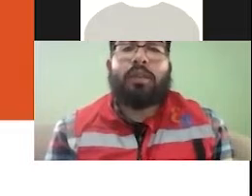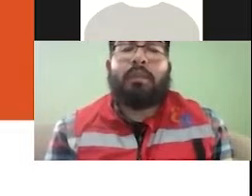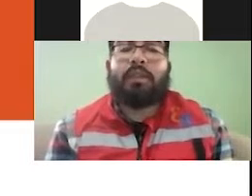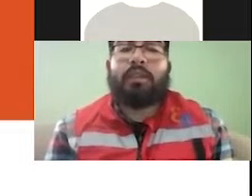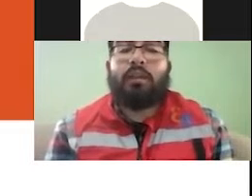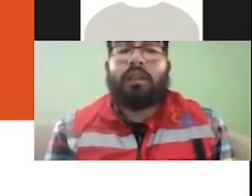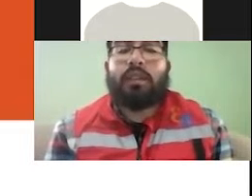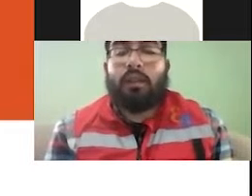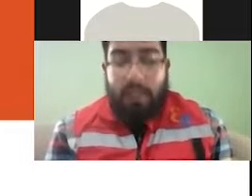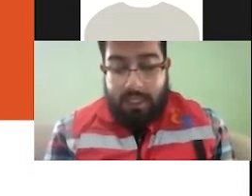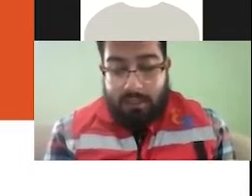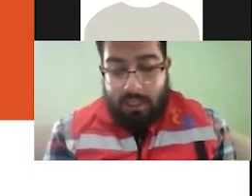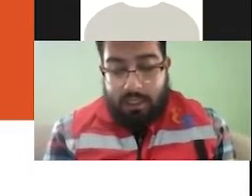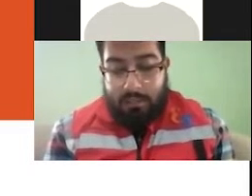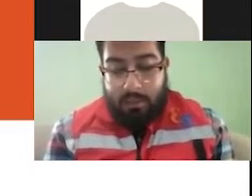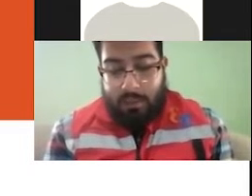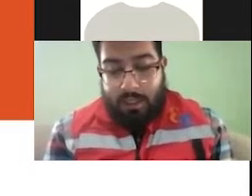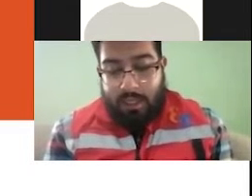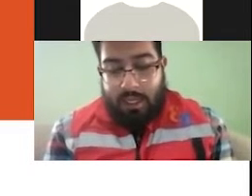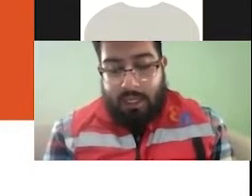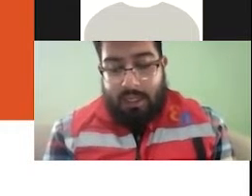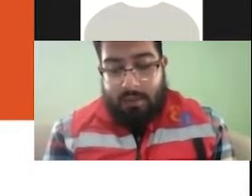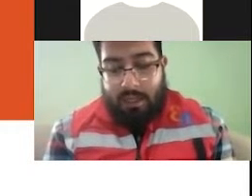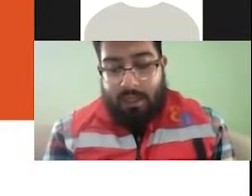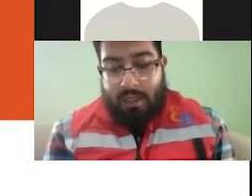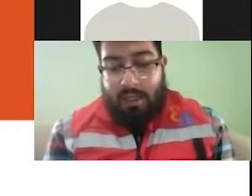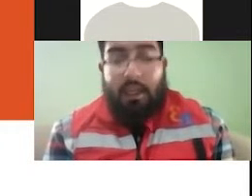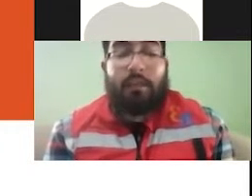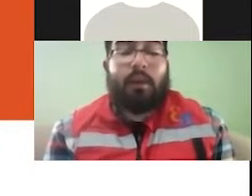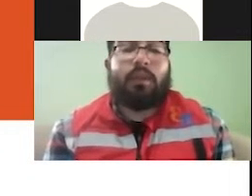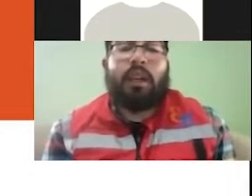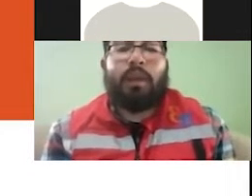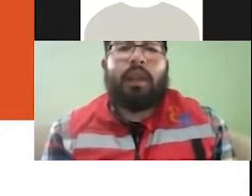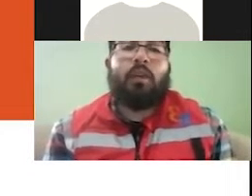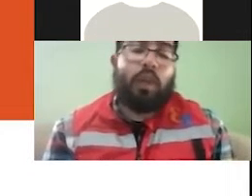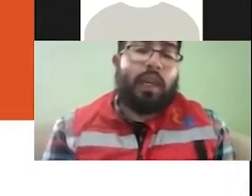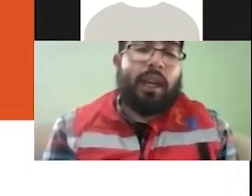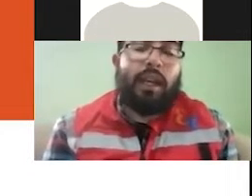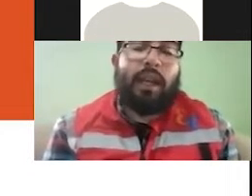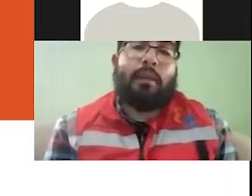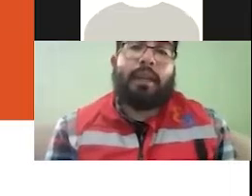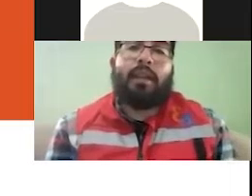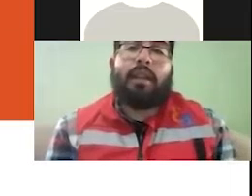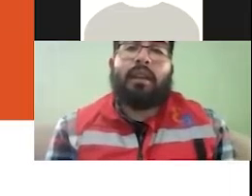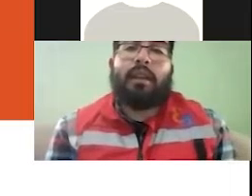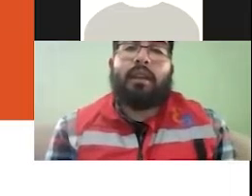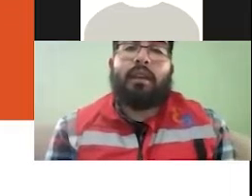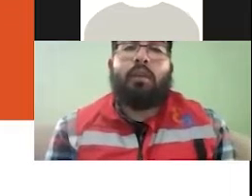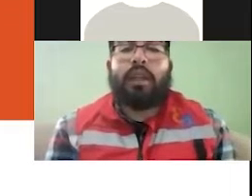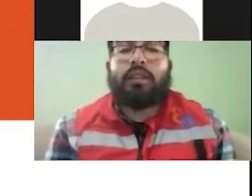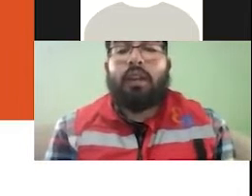solo es para personal autorizado y es responsabilidad de la brigada de evacuación y repliegue comunicarle a la brigada